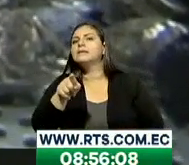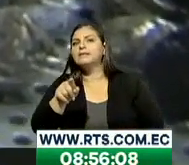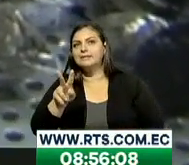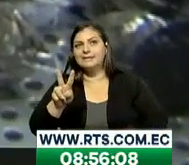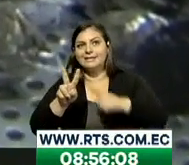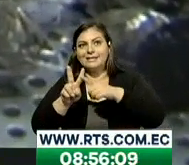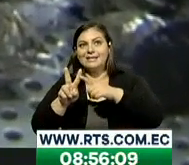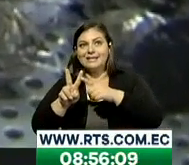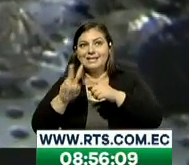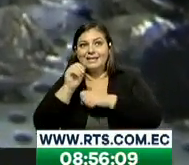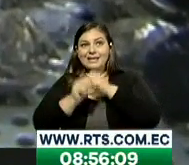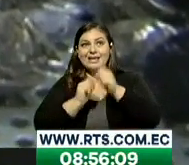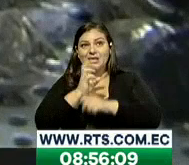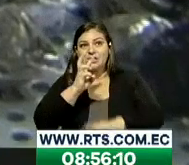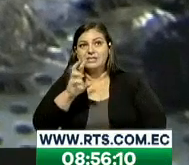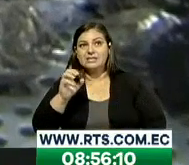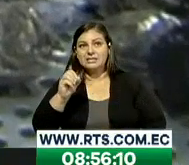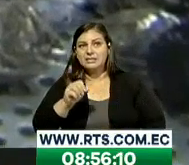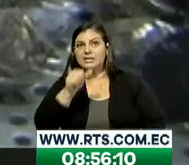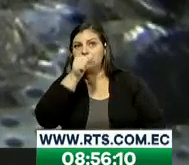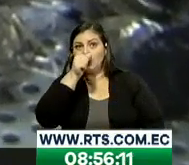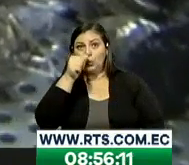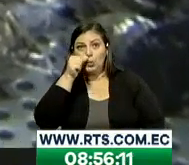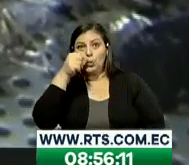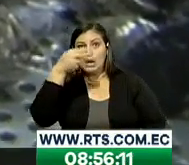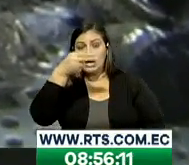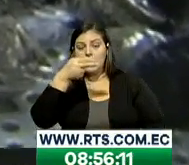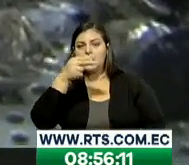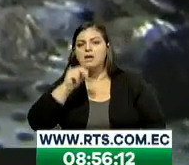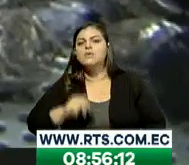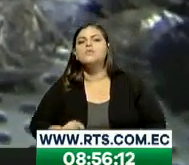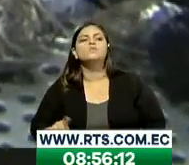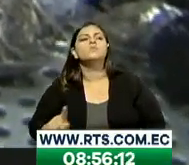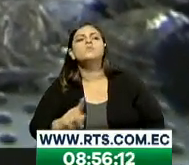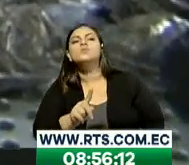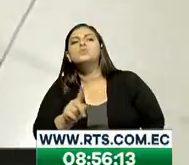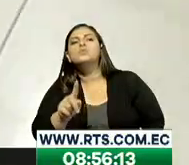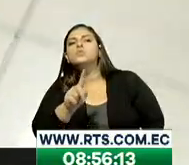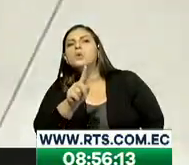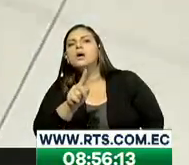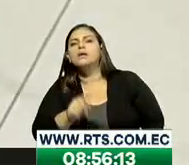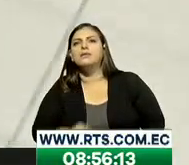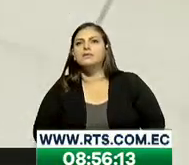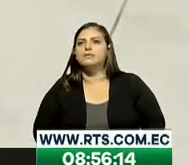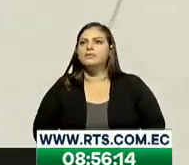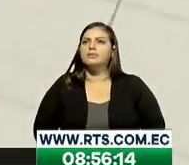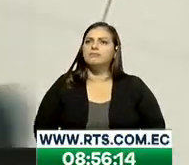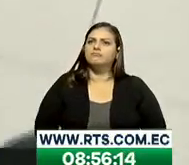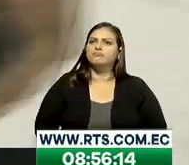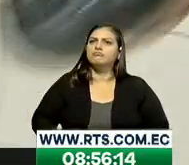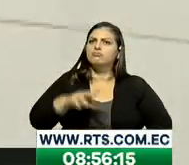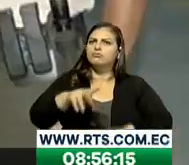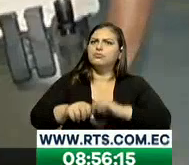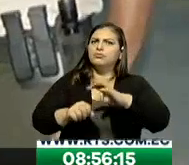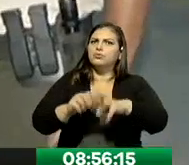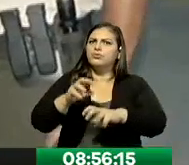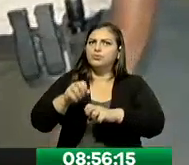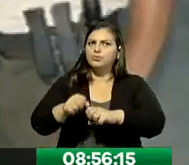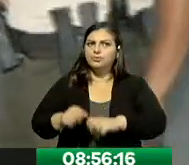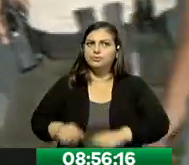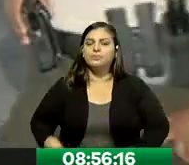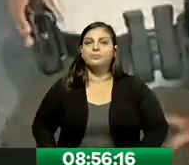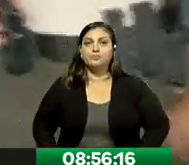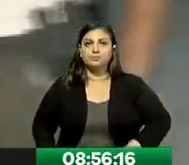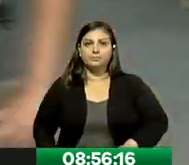le encontramos con la heroína y la cocaína frecuenta en cambio el sector que es por el Fortín. Por este mismo delito detuvieron a dos ciudadanos